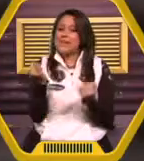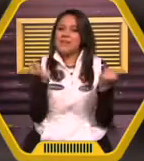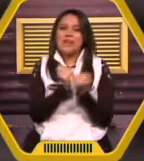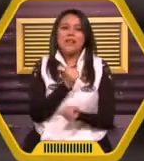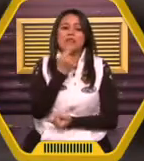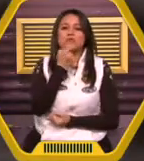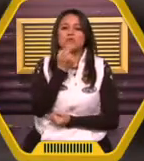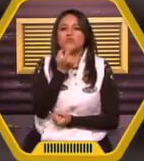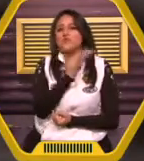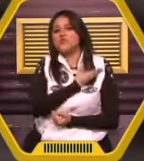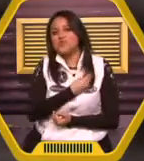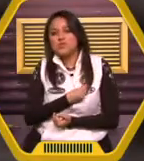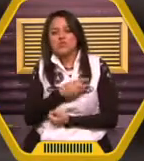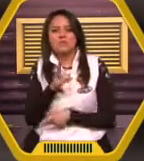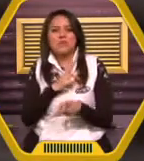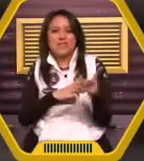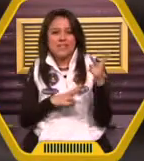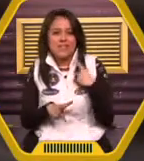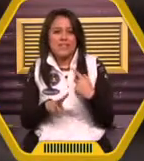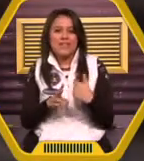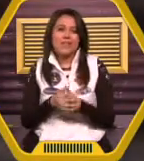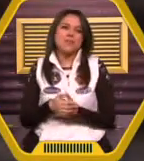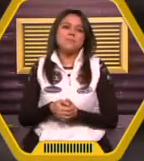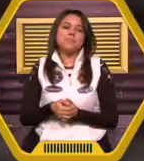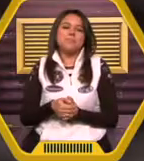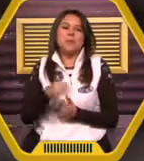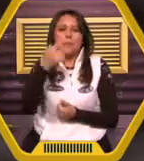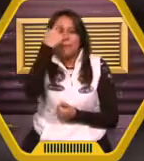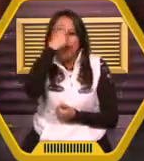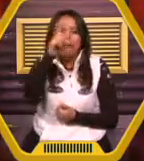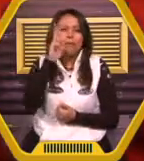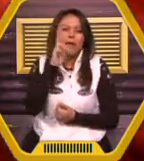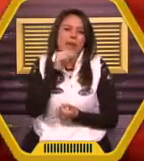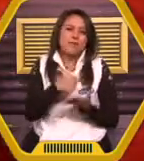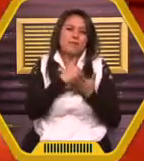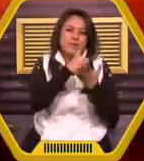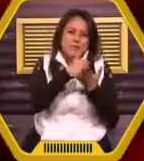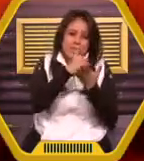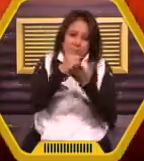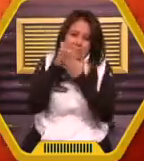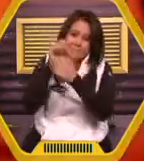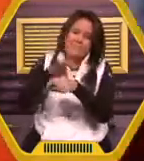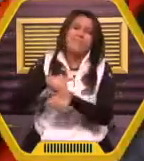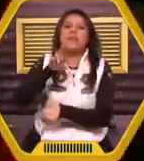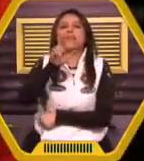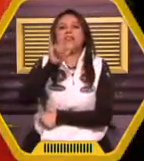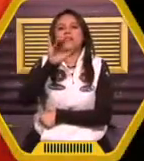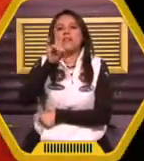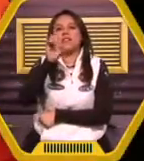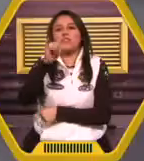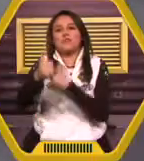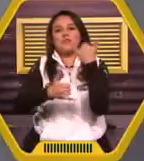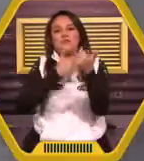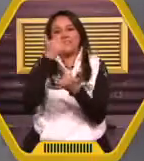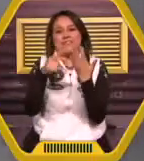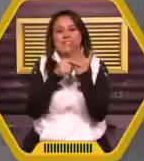tener ese aliento a que ayuden y carlos el ataque juguetón